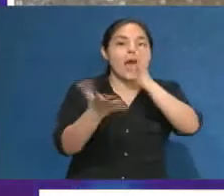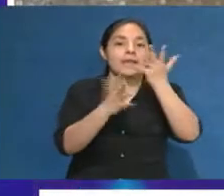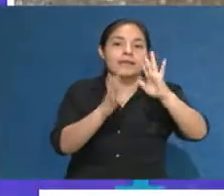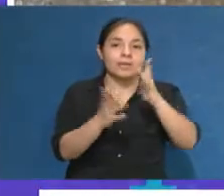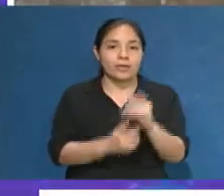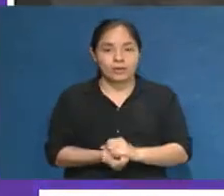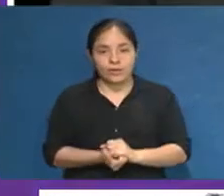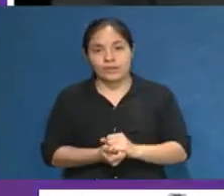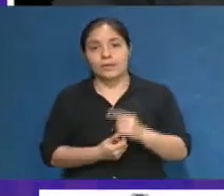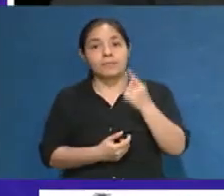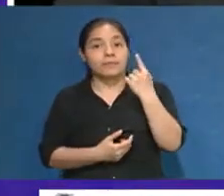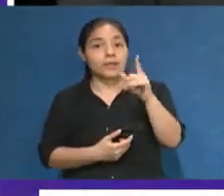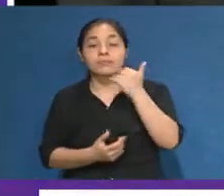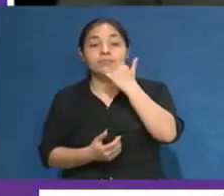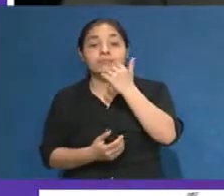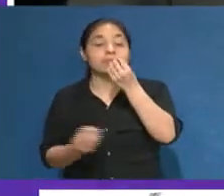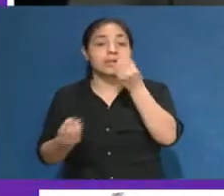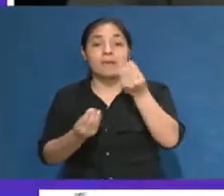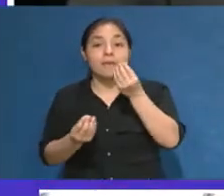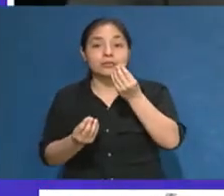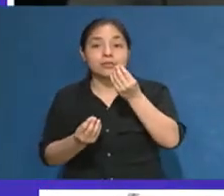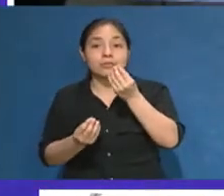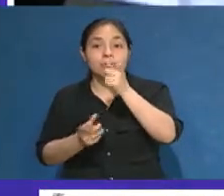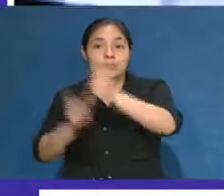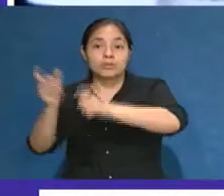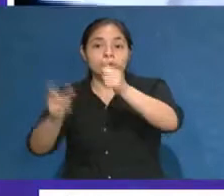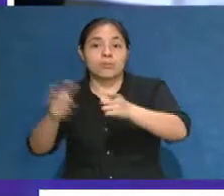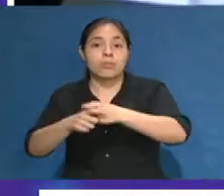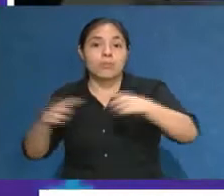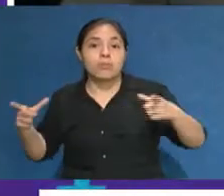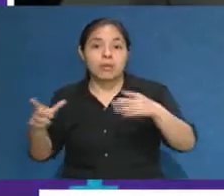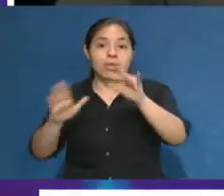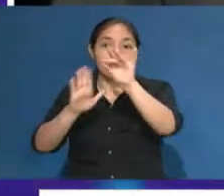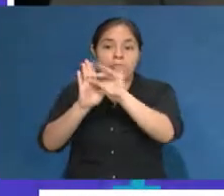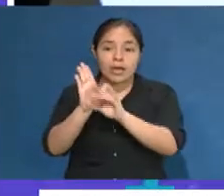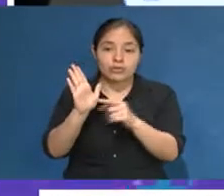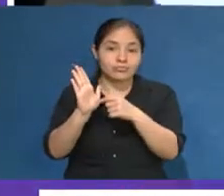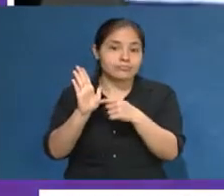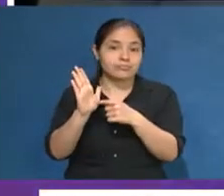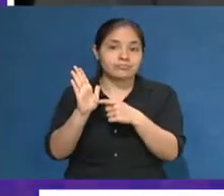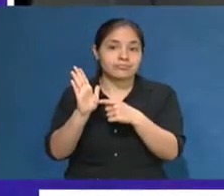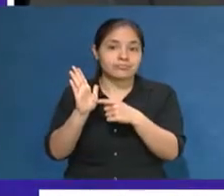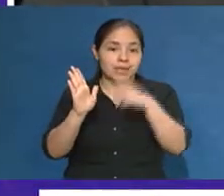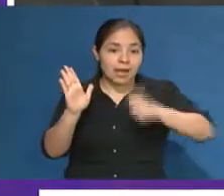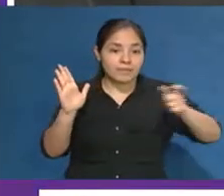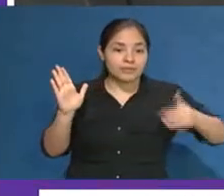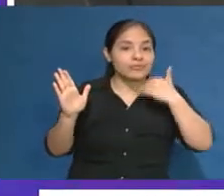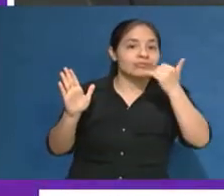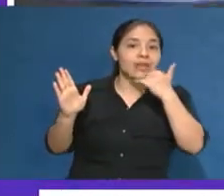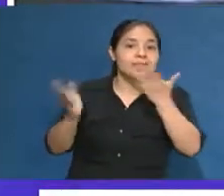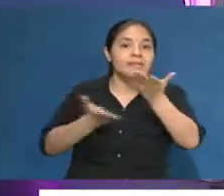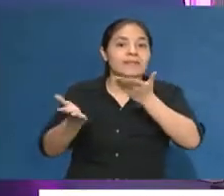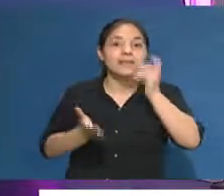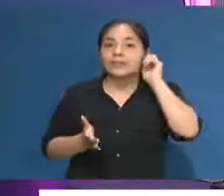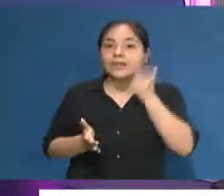gente no sabe en realidad qué pasó, qué fue, qué se estimó, qué más. Entonces, con esos datos, la gente no sabe qué está pasando con el servicio del gas. Y por